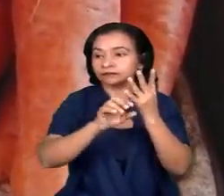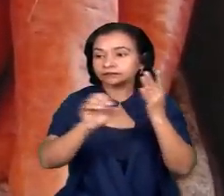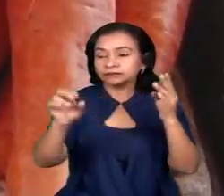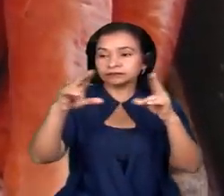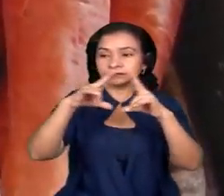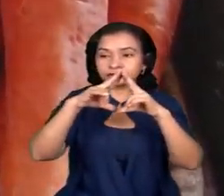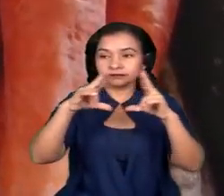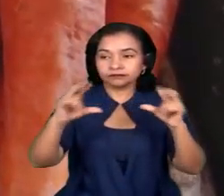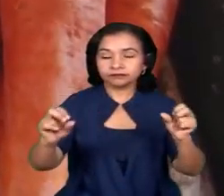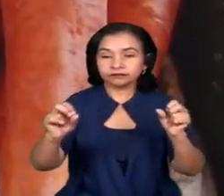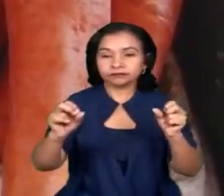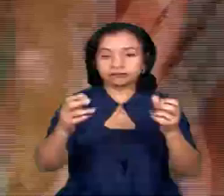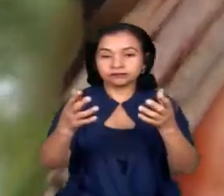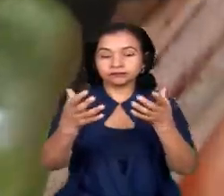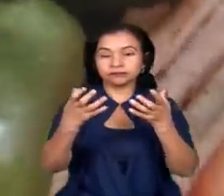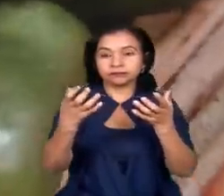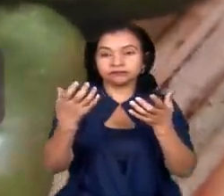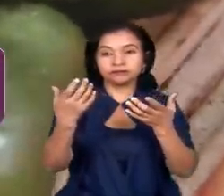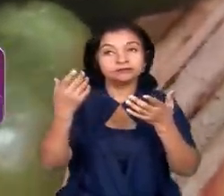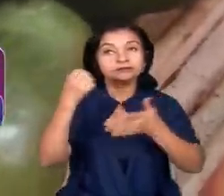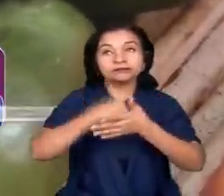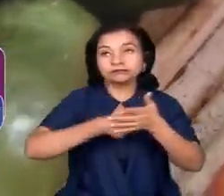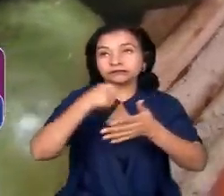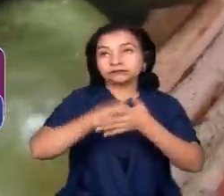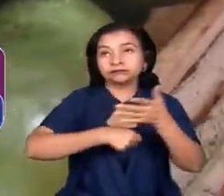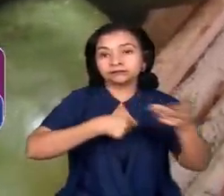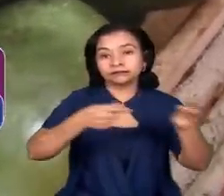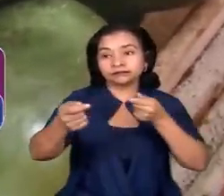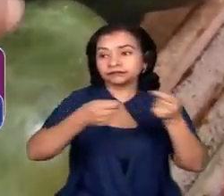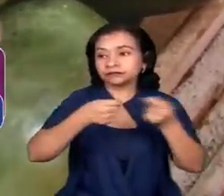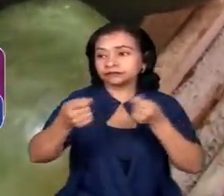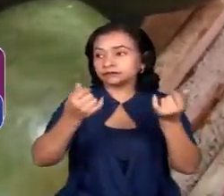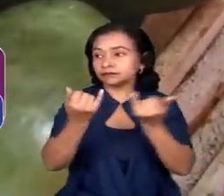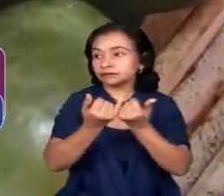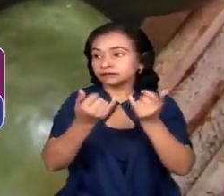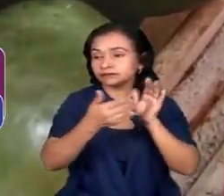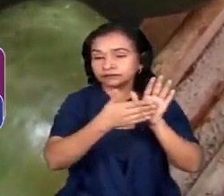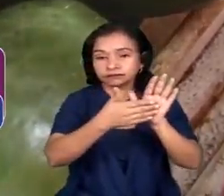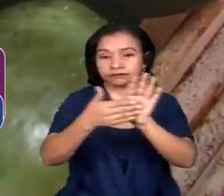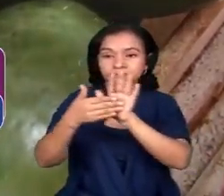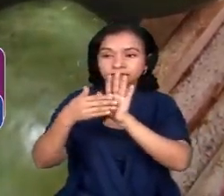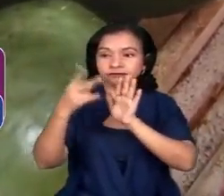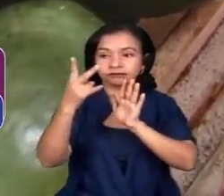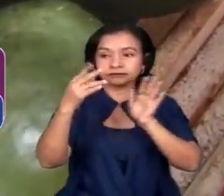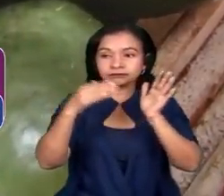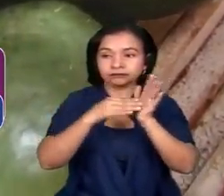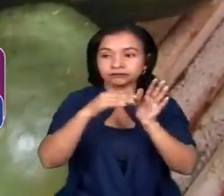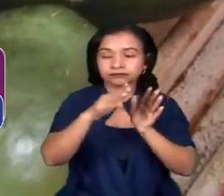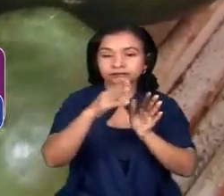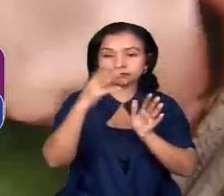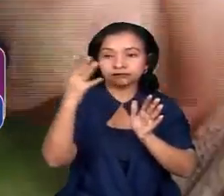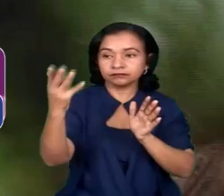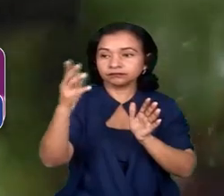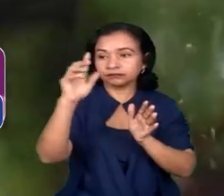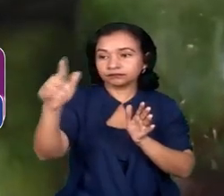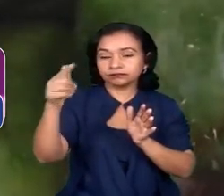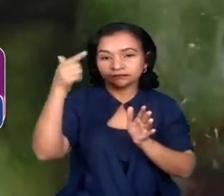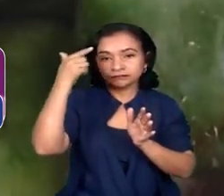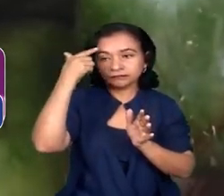Nicaragua, aquí lo que interesa es esforzarlos y plantear un modelo para el 2019 donde el gobierno